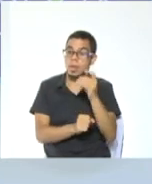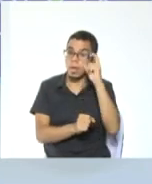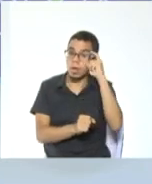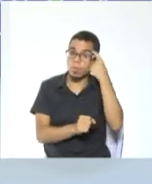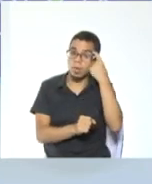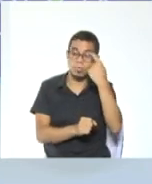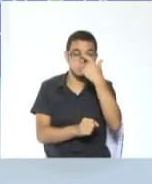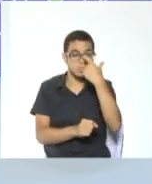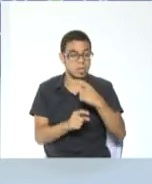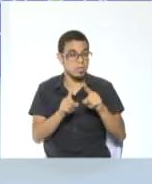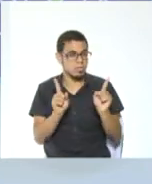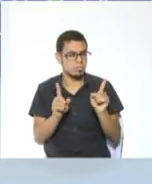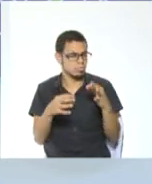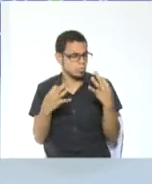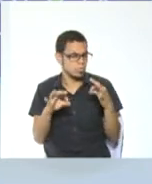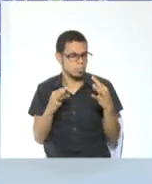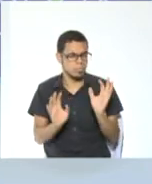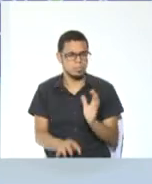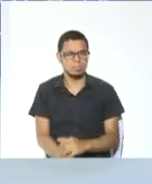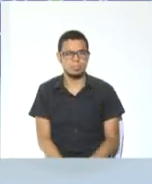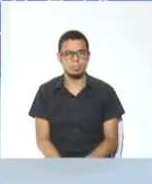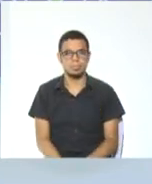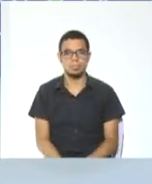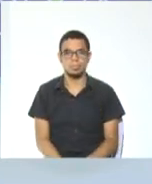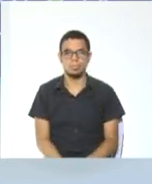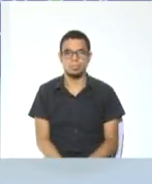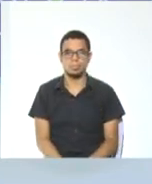recuerden que ser diferente es algo común.